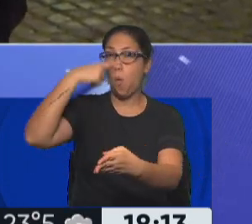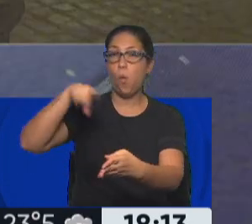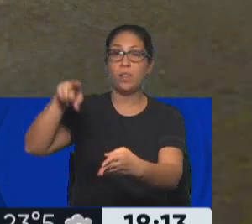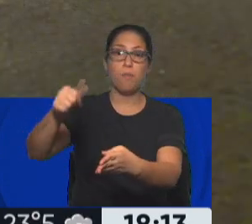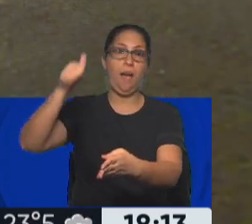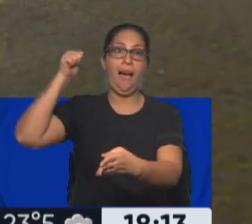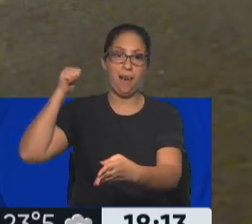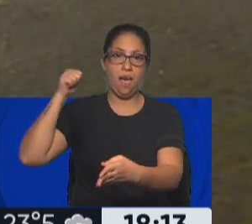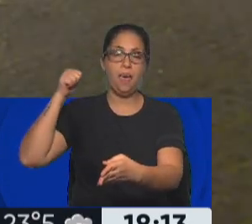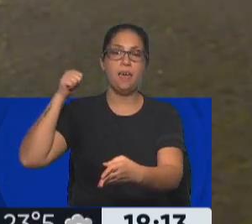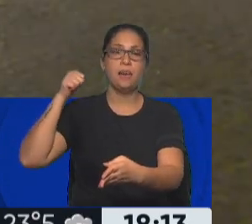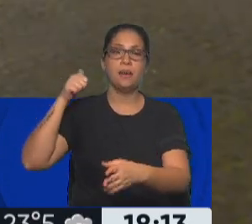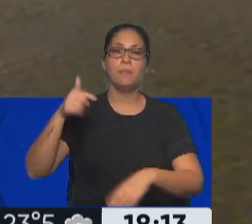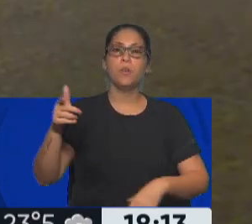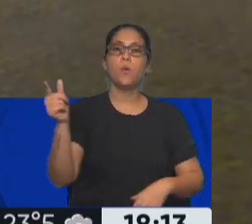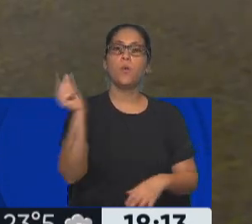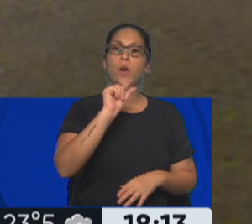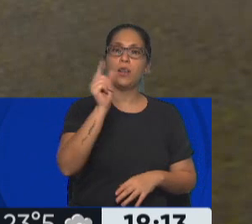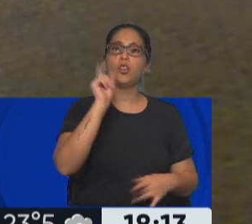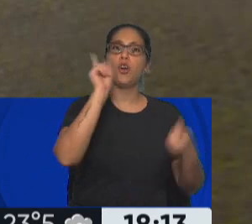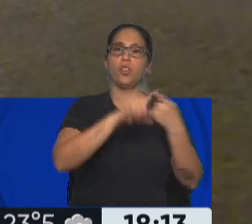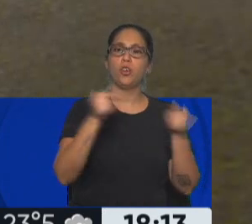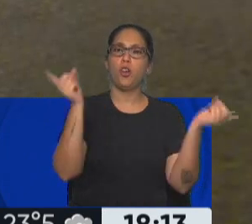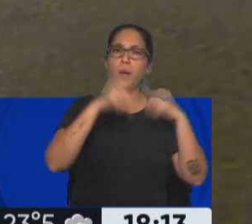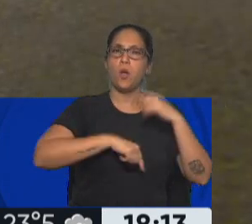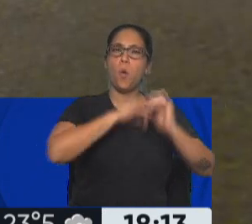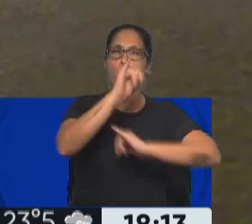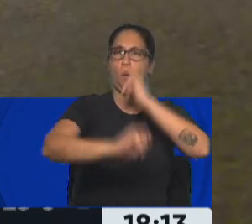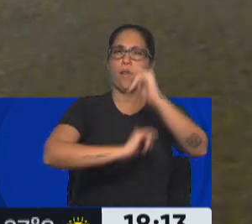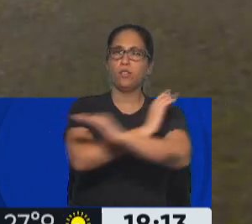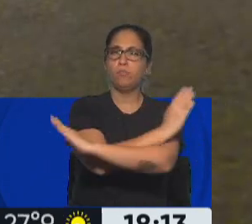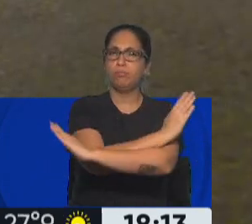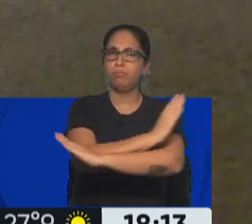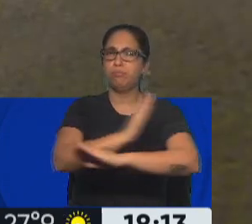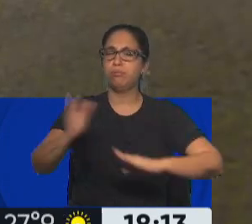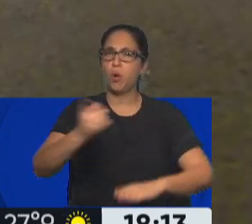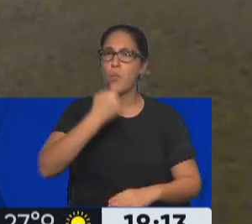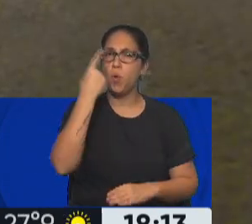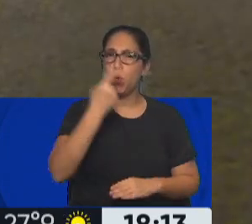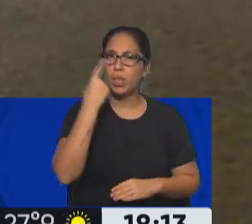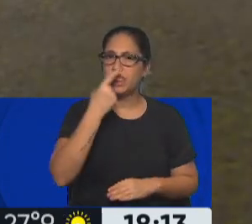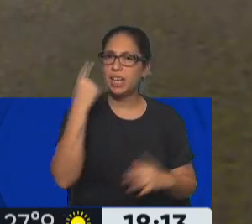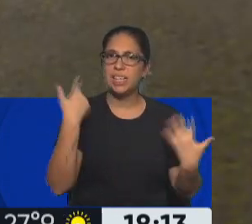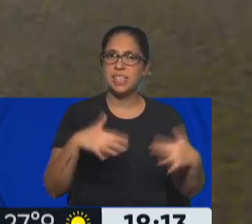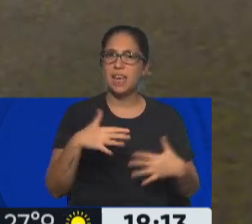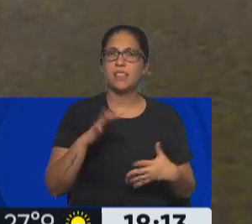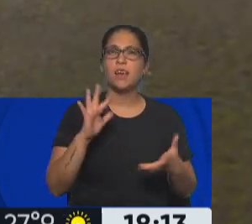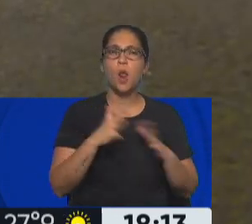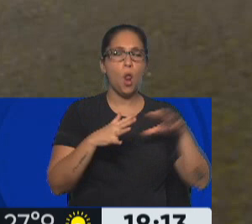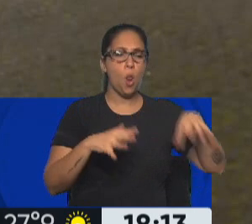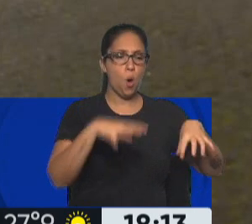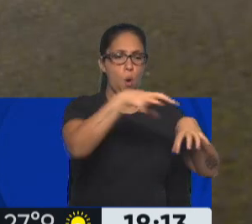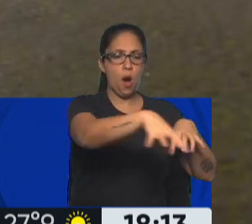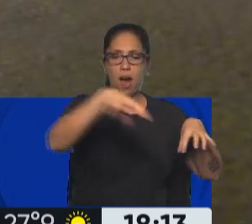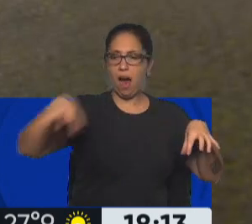nada más. Cuando volvamos a reencontrarnos, te lo voy a contar porque es muy interesante. Es realmente interesante la elección de los lugares por donde va